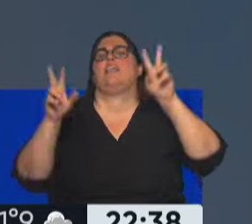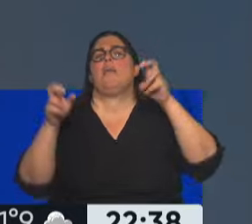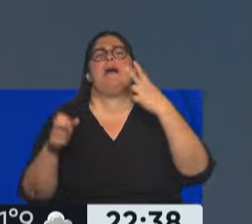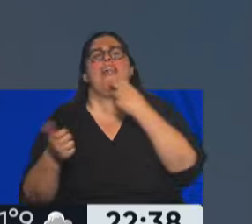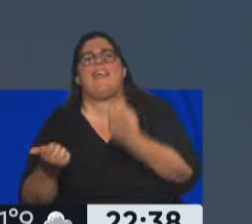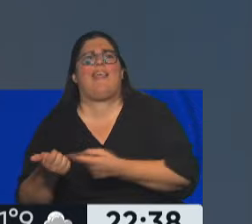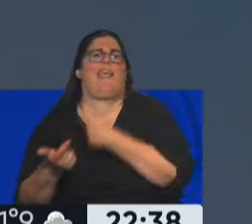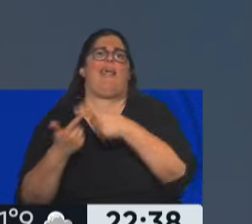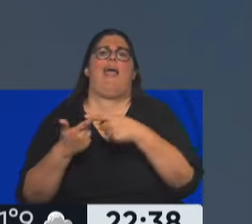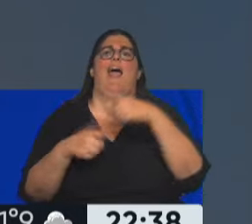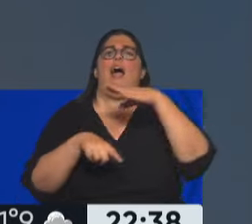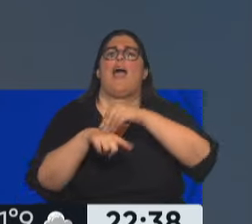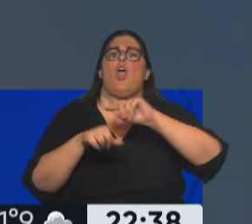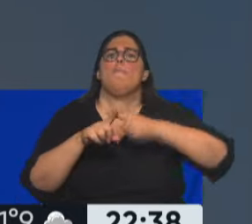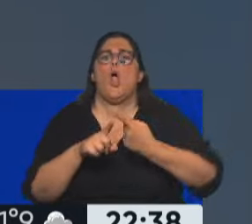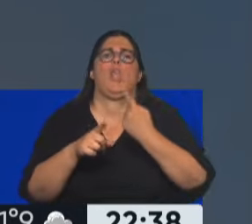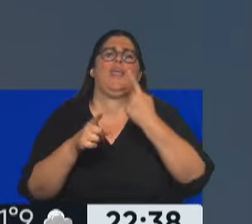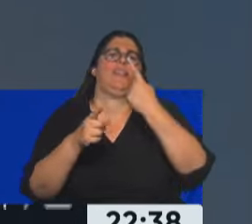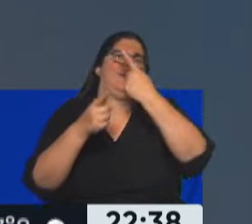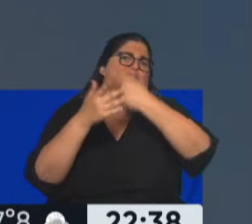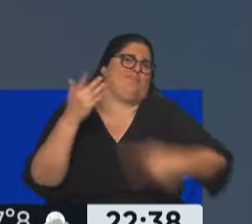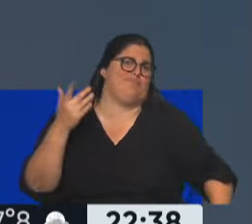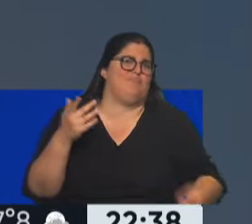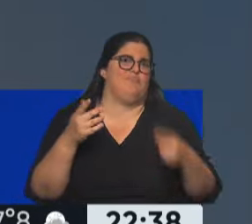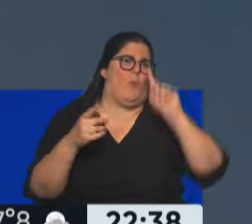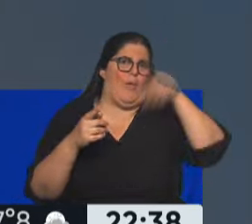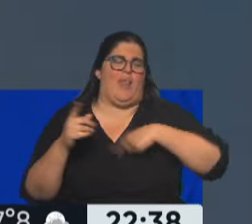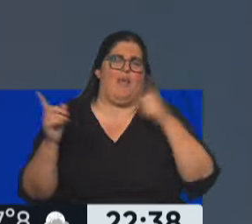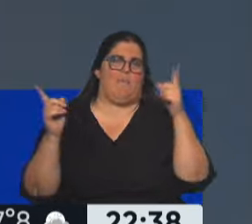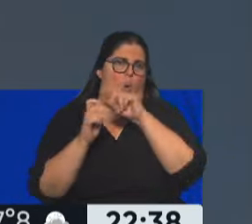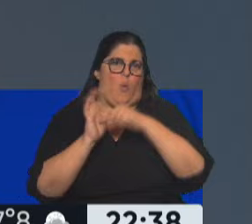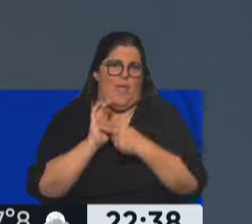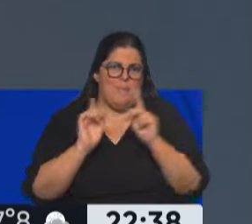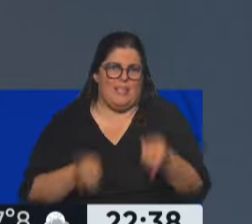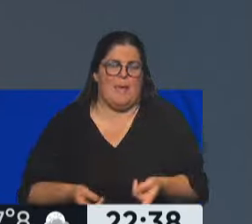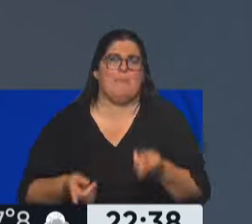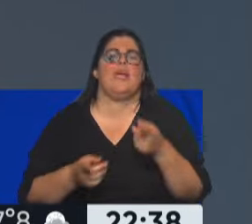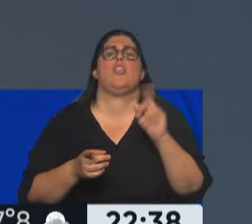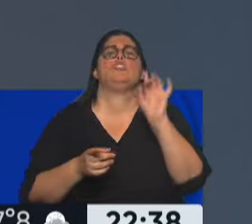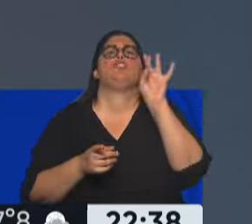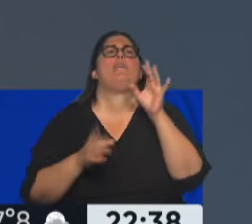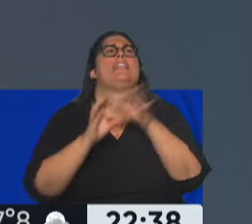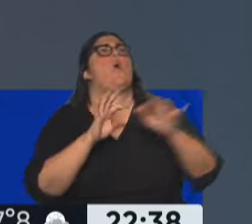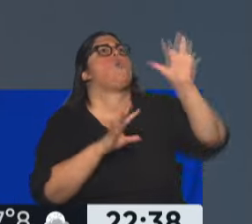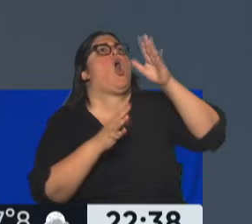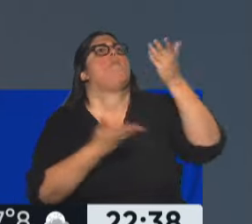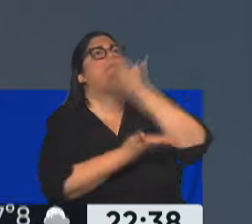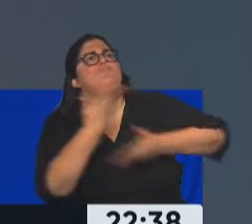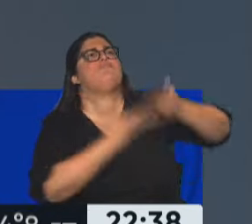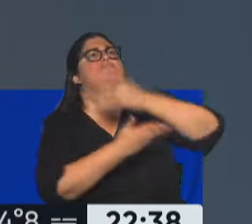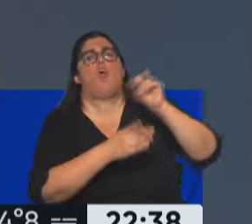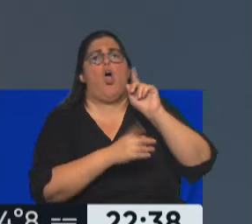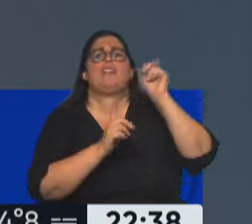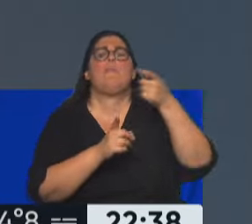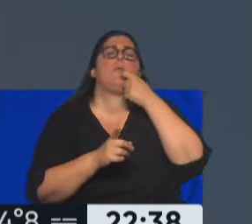energéticas, que complican muchísimo, donde no solamente depende de Europa, depende de que Europa juegue combinada y que coopere con los países del